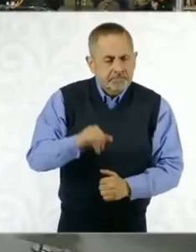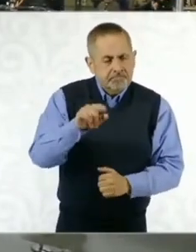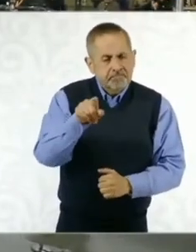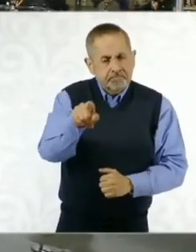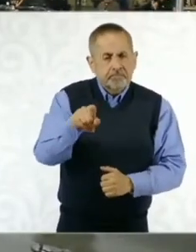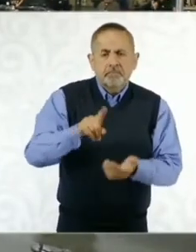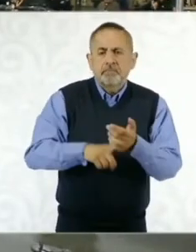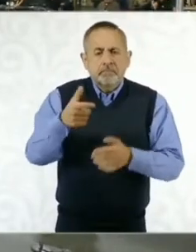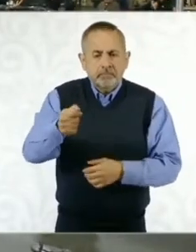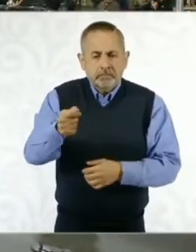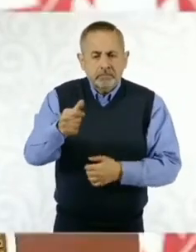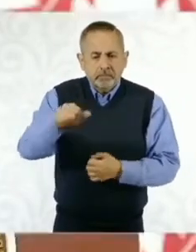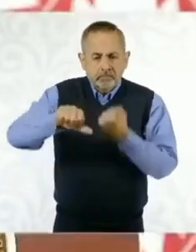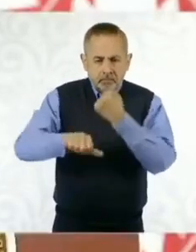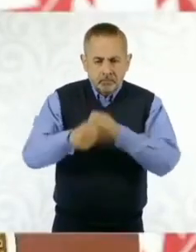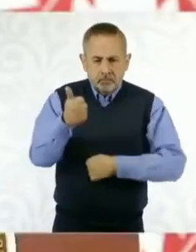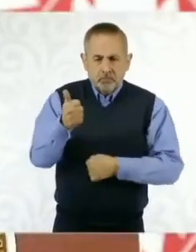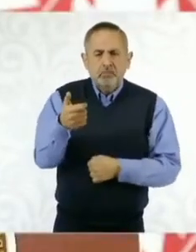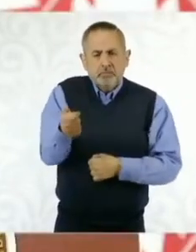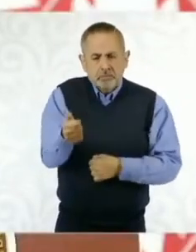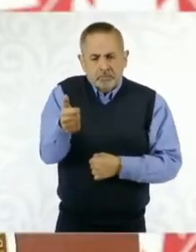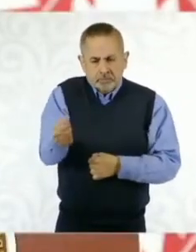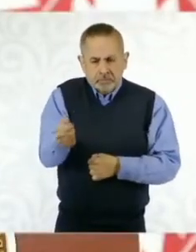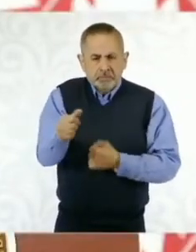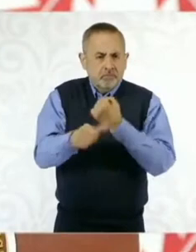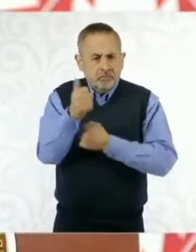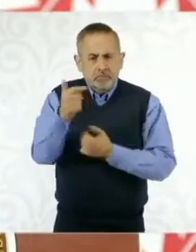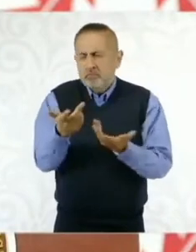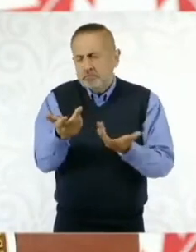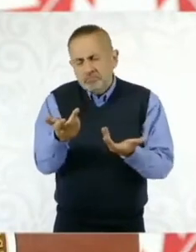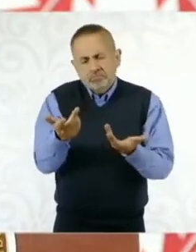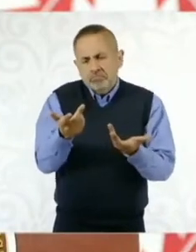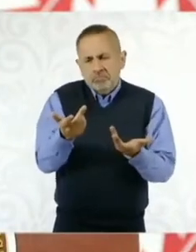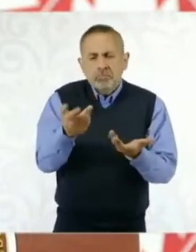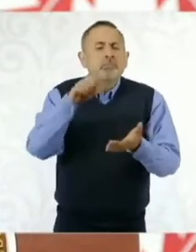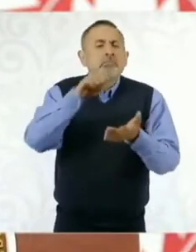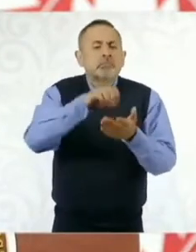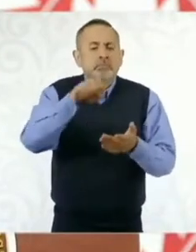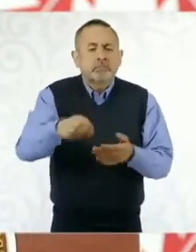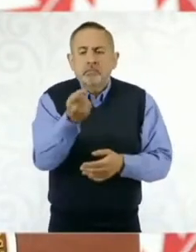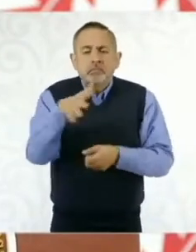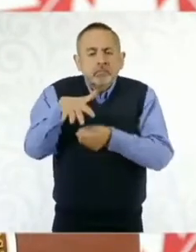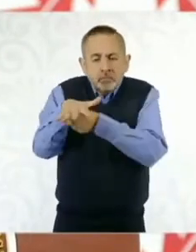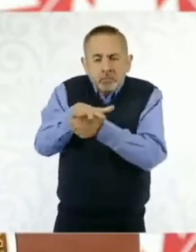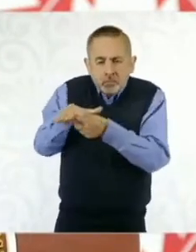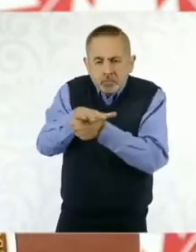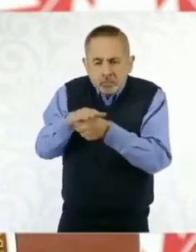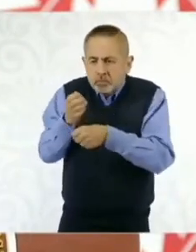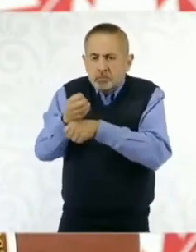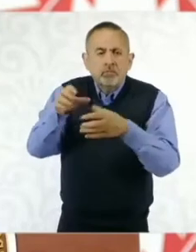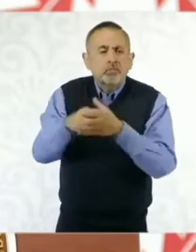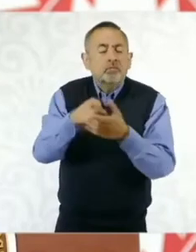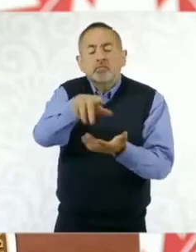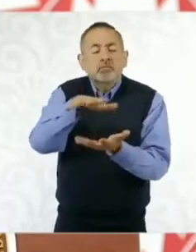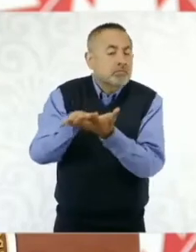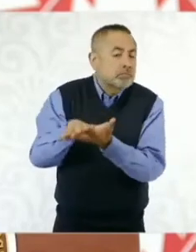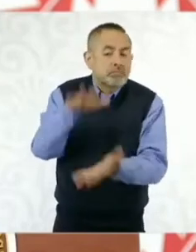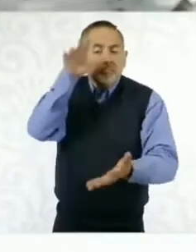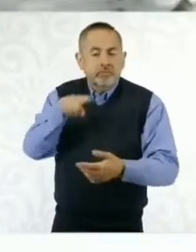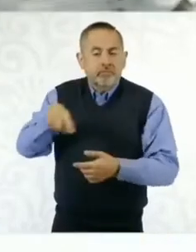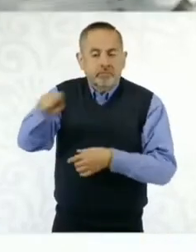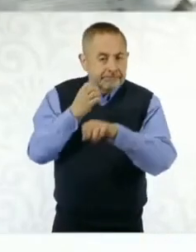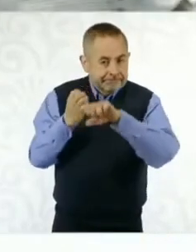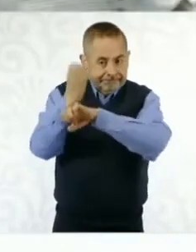Sí, el Canal 11, pero muchos medios, decía Hans, locales, porque la mayoría de